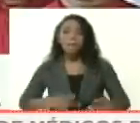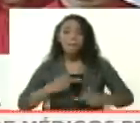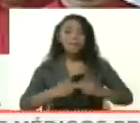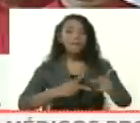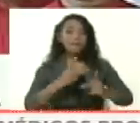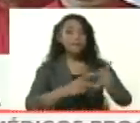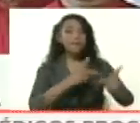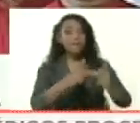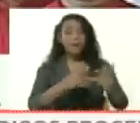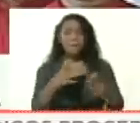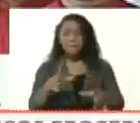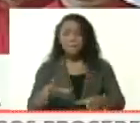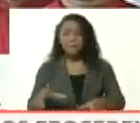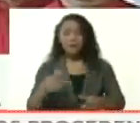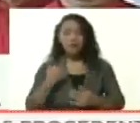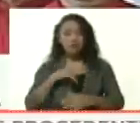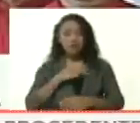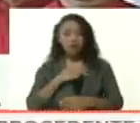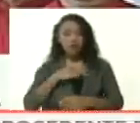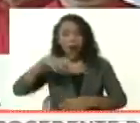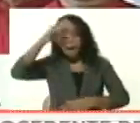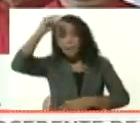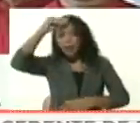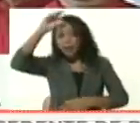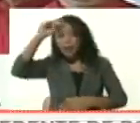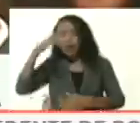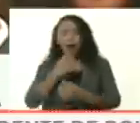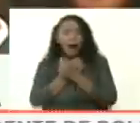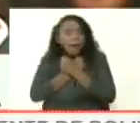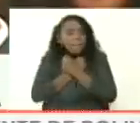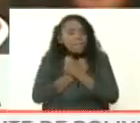Producirlo y aprender a crear lo nuestro. Porque era muy fácil importar.